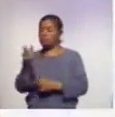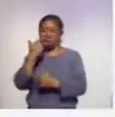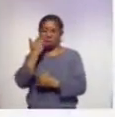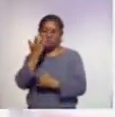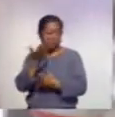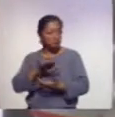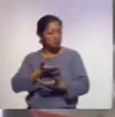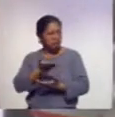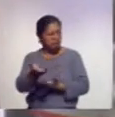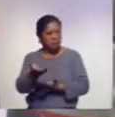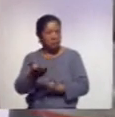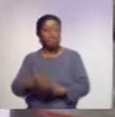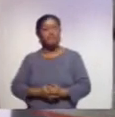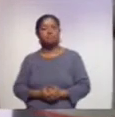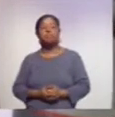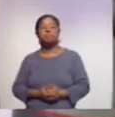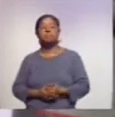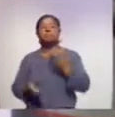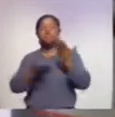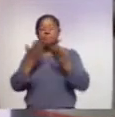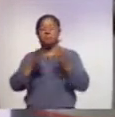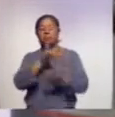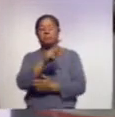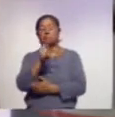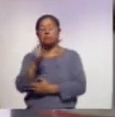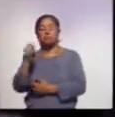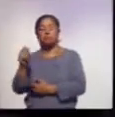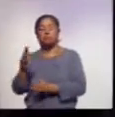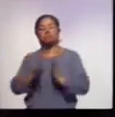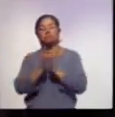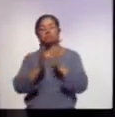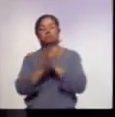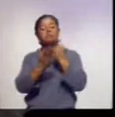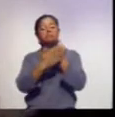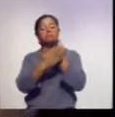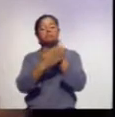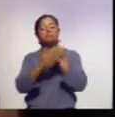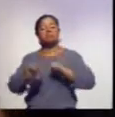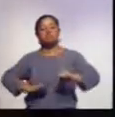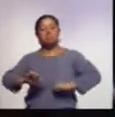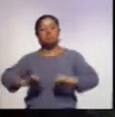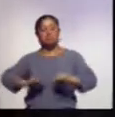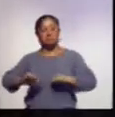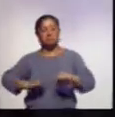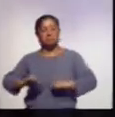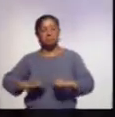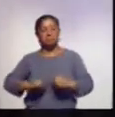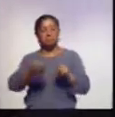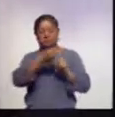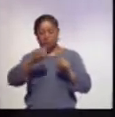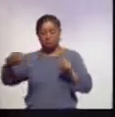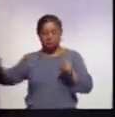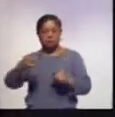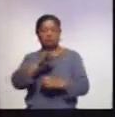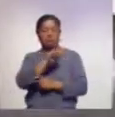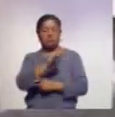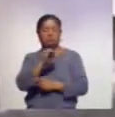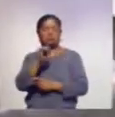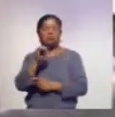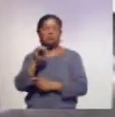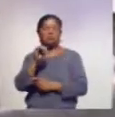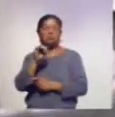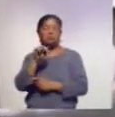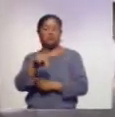tlaxcalteca. Estudiantes de la UPT participarán en próximos días en una serie de actividades que organiza el Instituto Nacional de